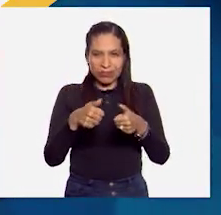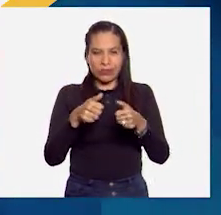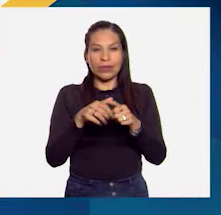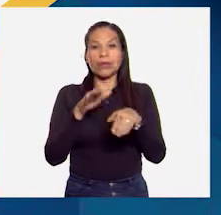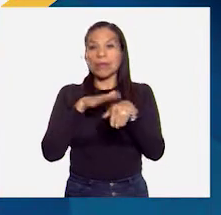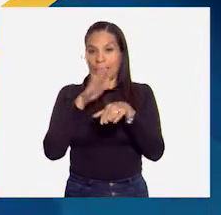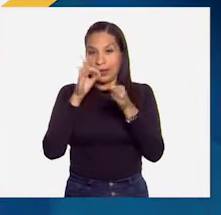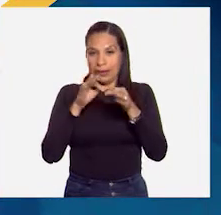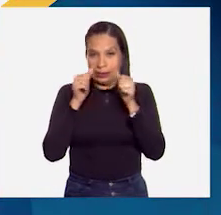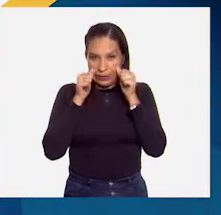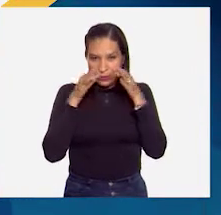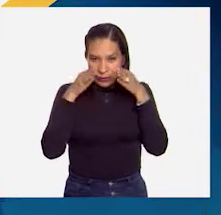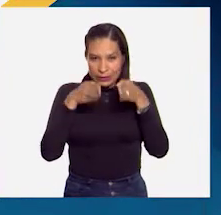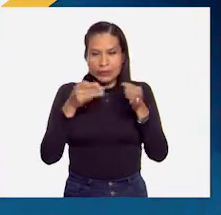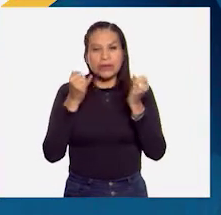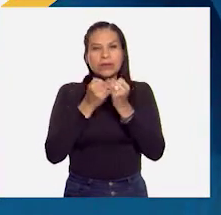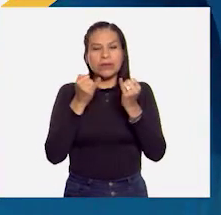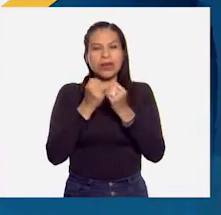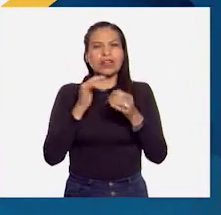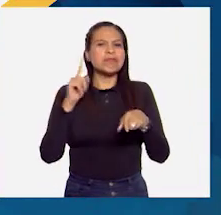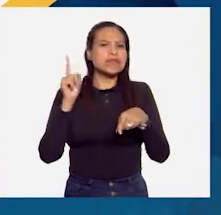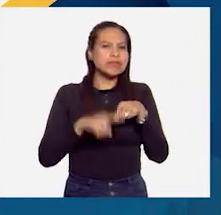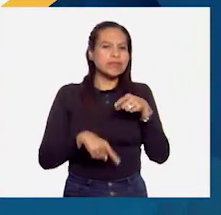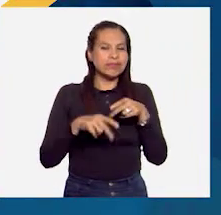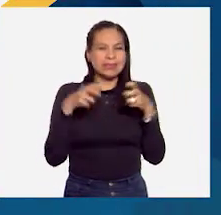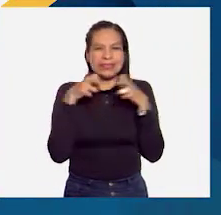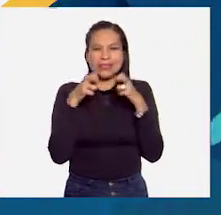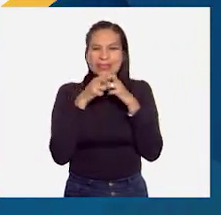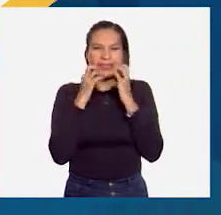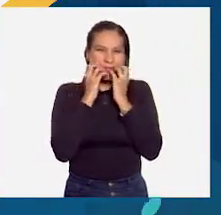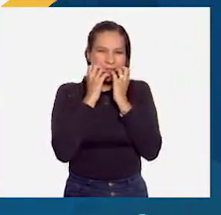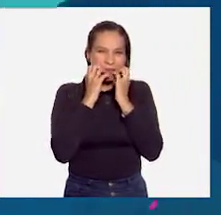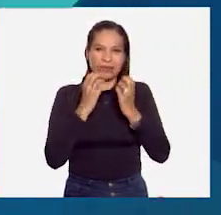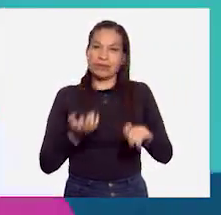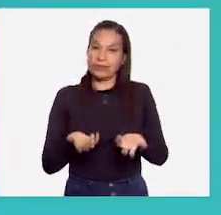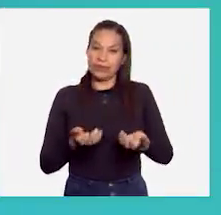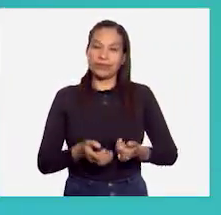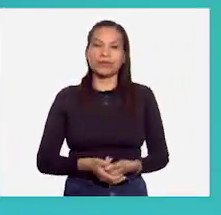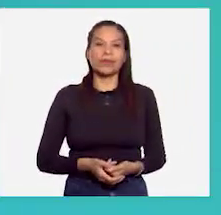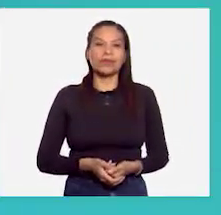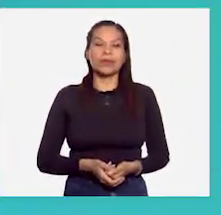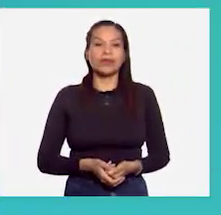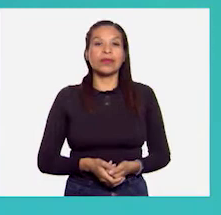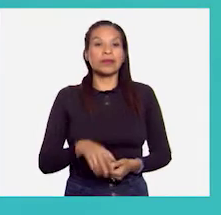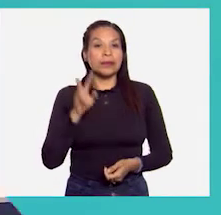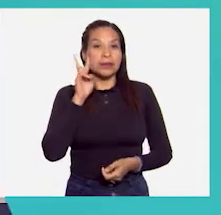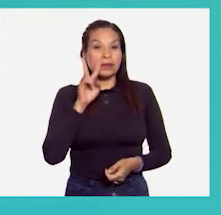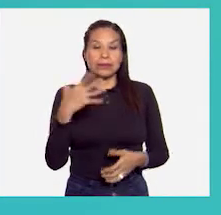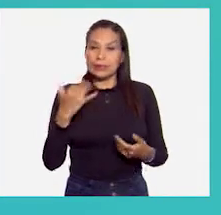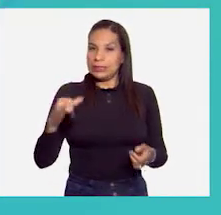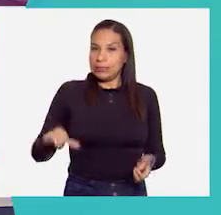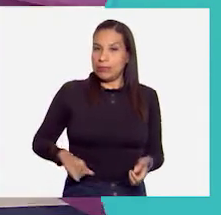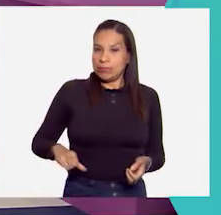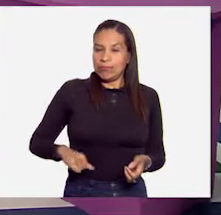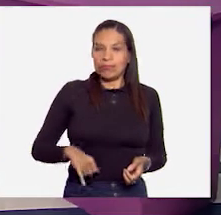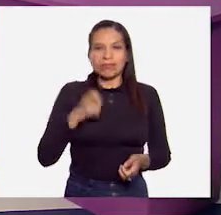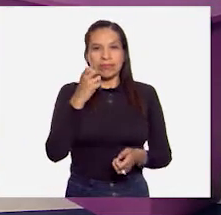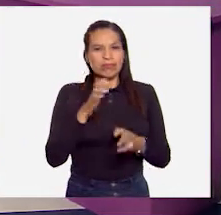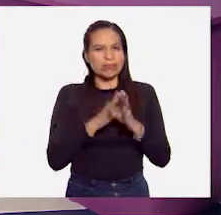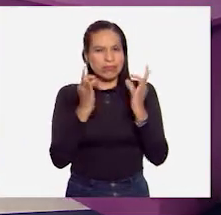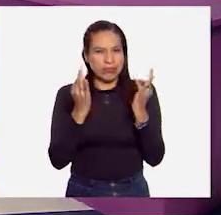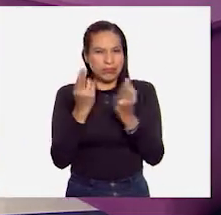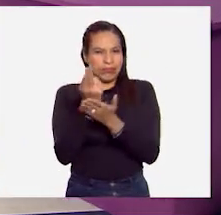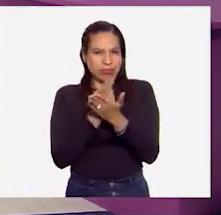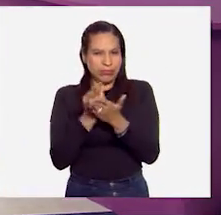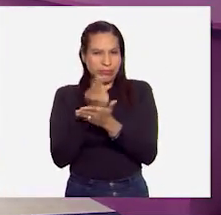la atención y a eliminar el estrés. ¡Qué interesantes son los